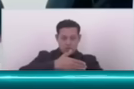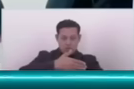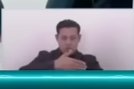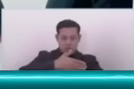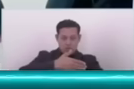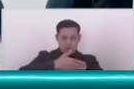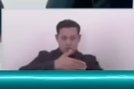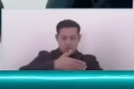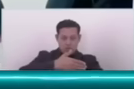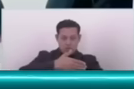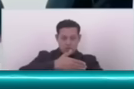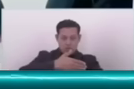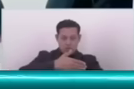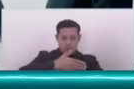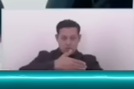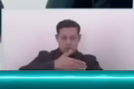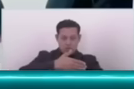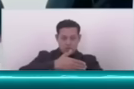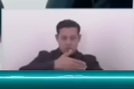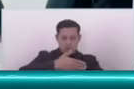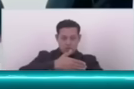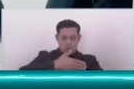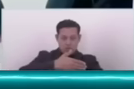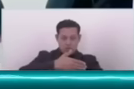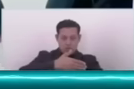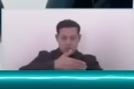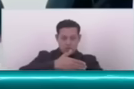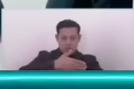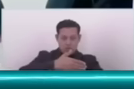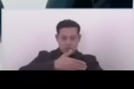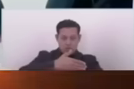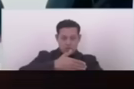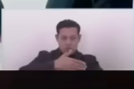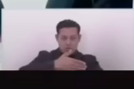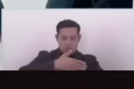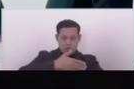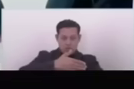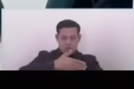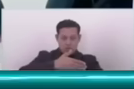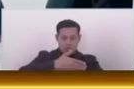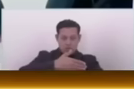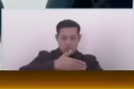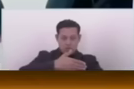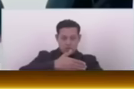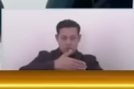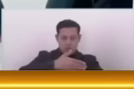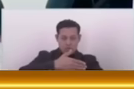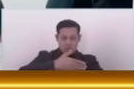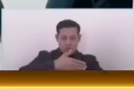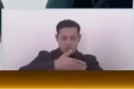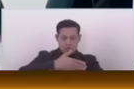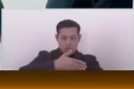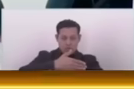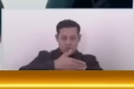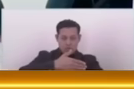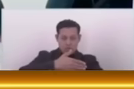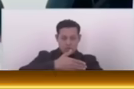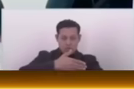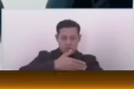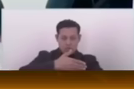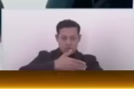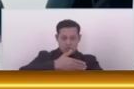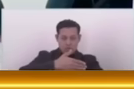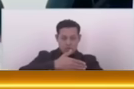troles de nuevas ideas cortan pedacitos y luego los lanzan en redes sociales pero cuando usted ya escucha un poco más no es como ellos estaban diciendo